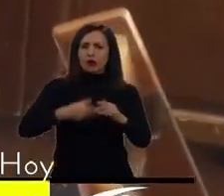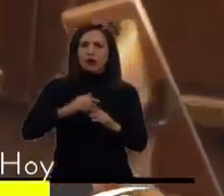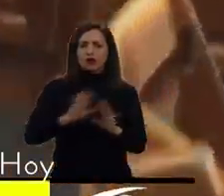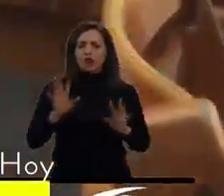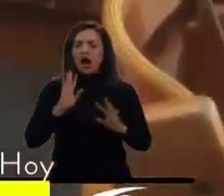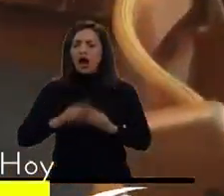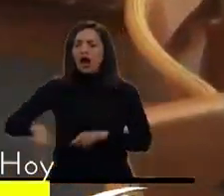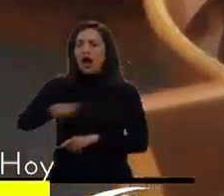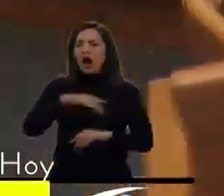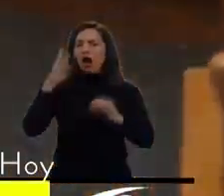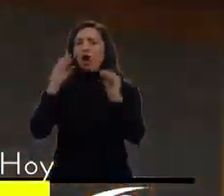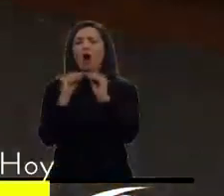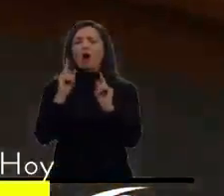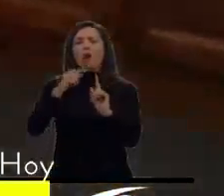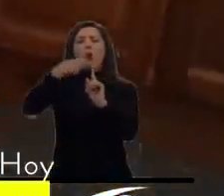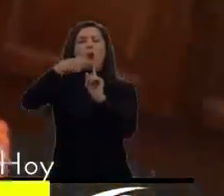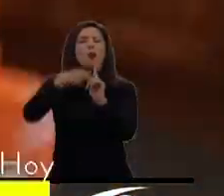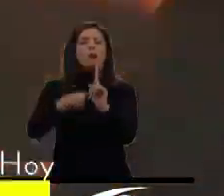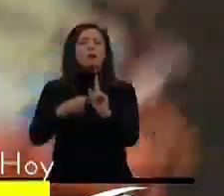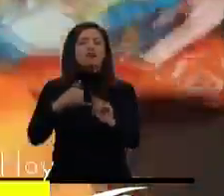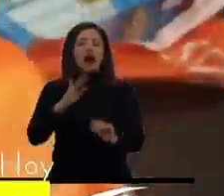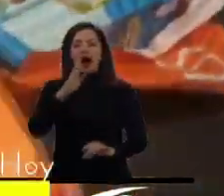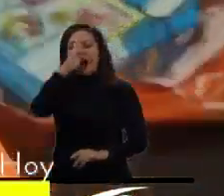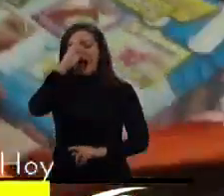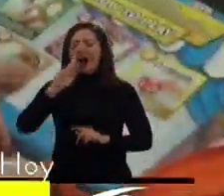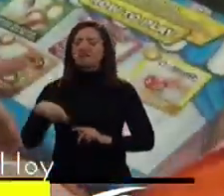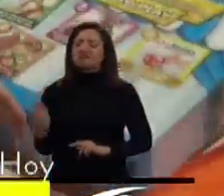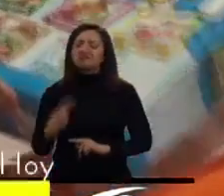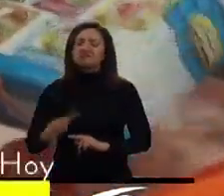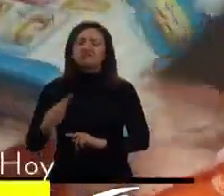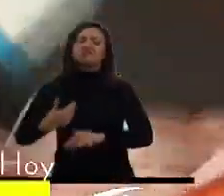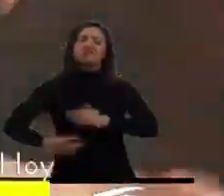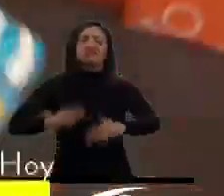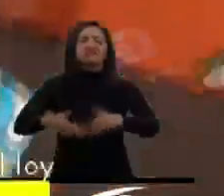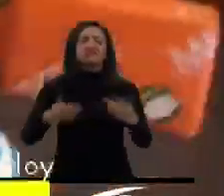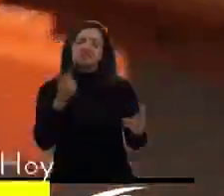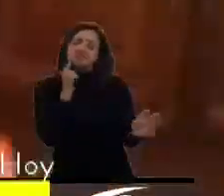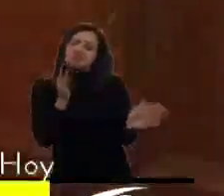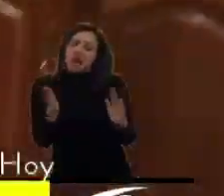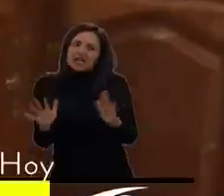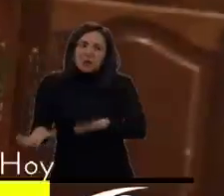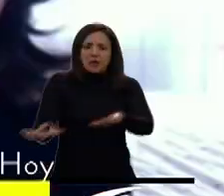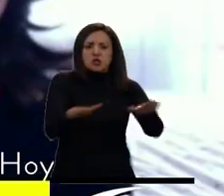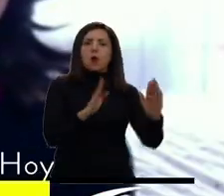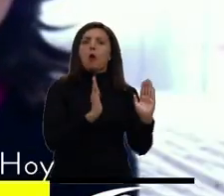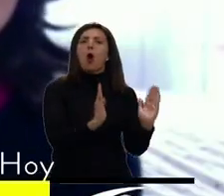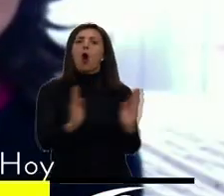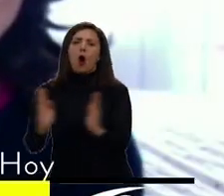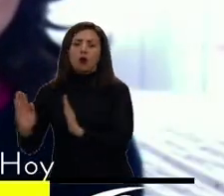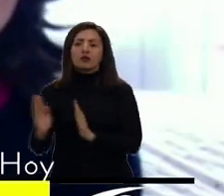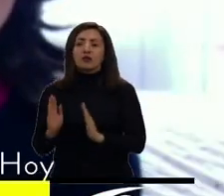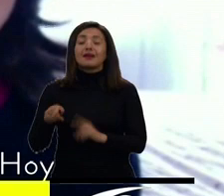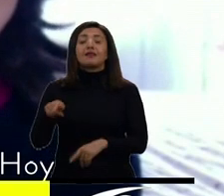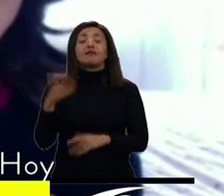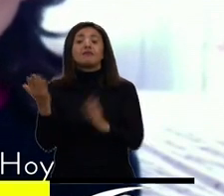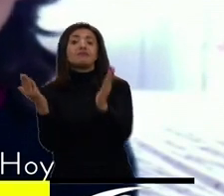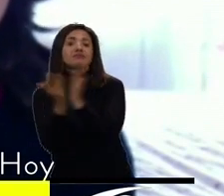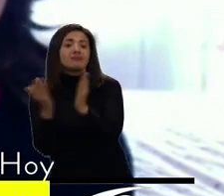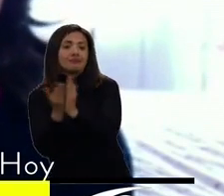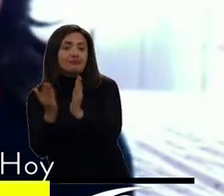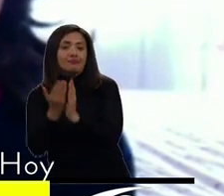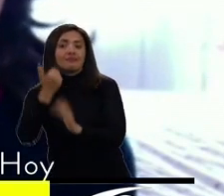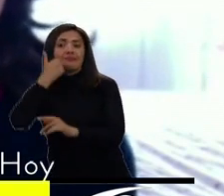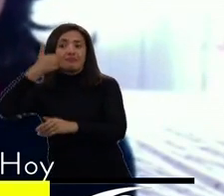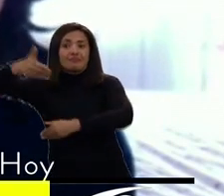unas rutinas y consigues mantener más o menos un orden. Las mañanas se dedican al estudio, sobre todo